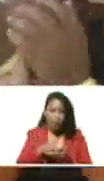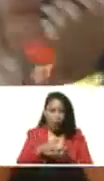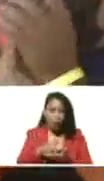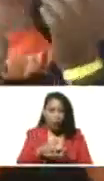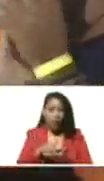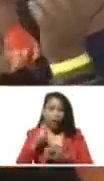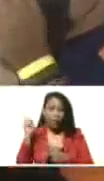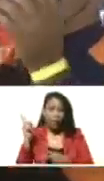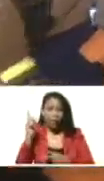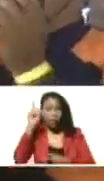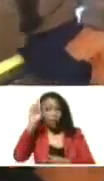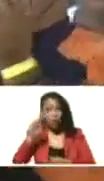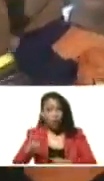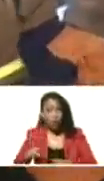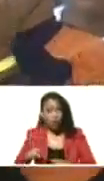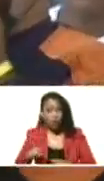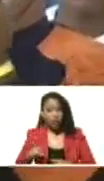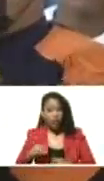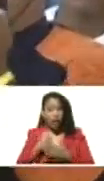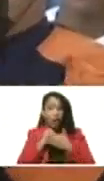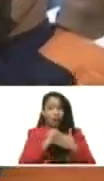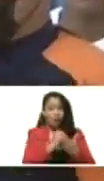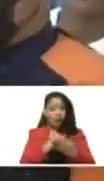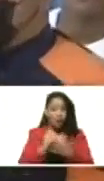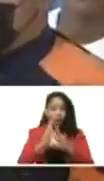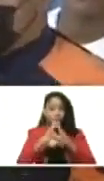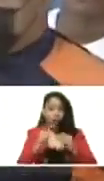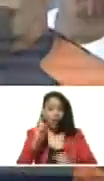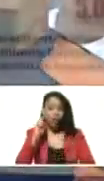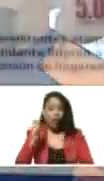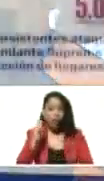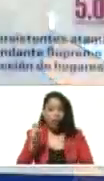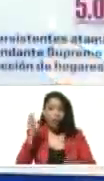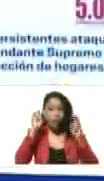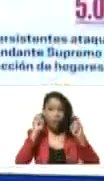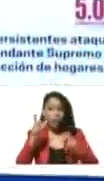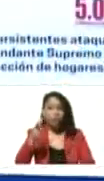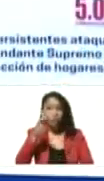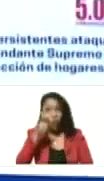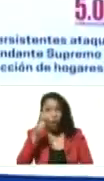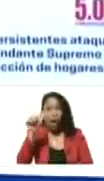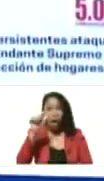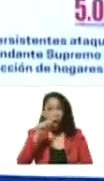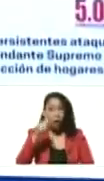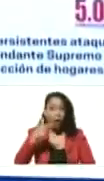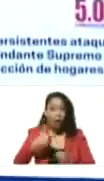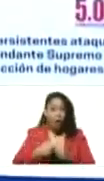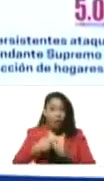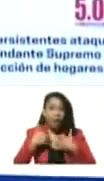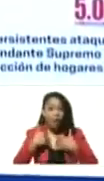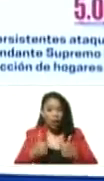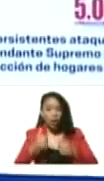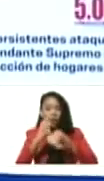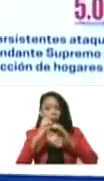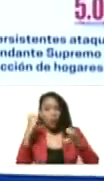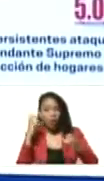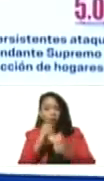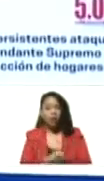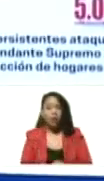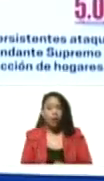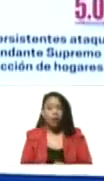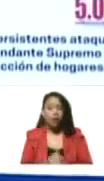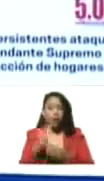está todos los días ayudándonos con todas las tareas en materia de seguridad, de agua, de gas, de salud, de transporte. Y